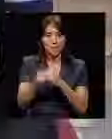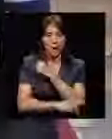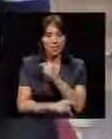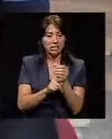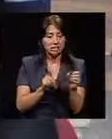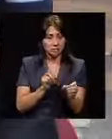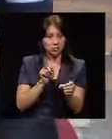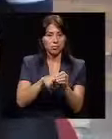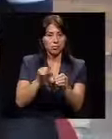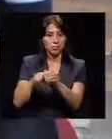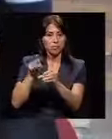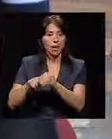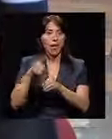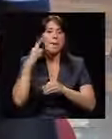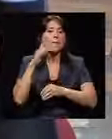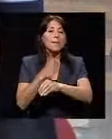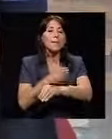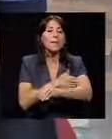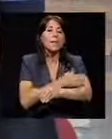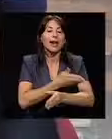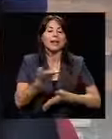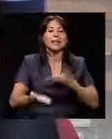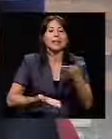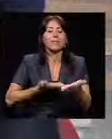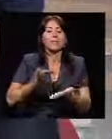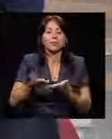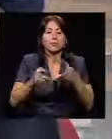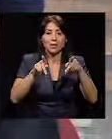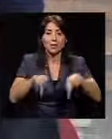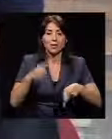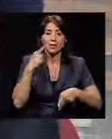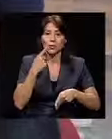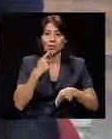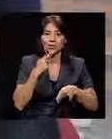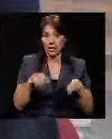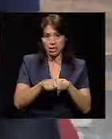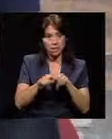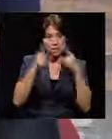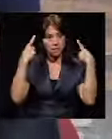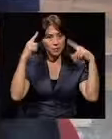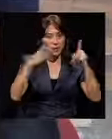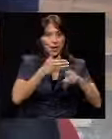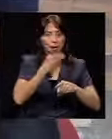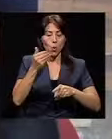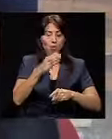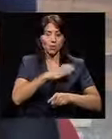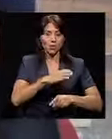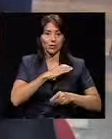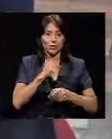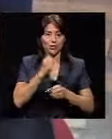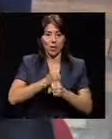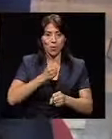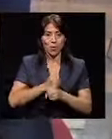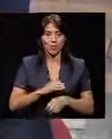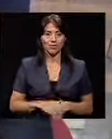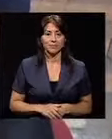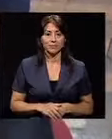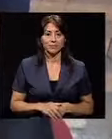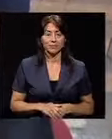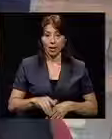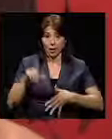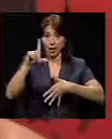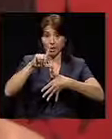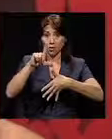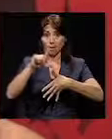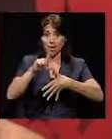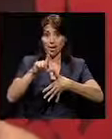buscar mejorar el servicio que le brindan a las personas sordas y alcanzar también mejores condiciones laborales. Latinoamérica tiene